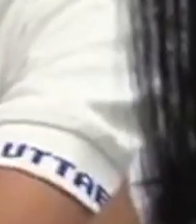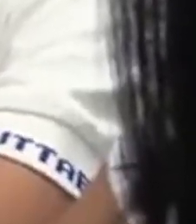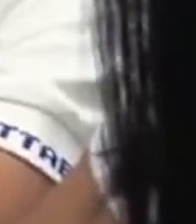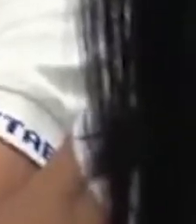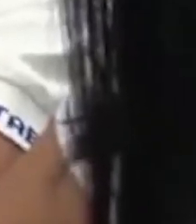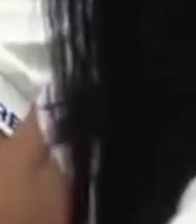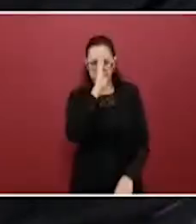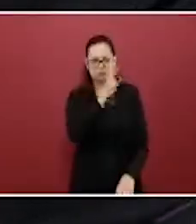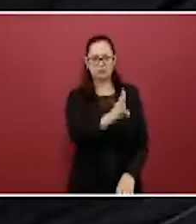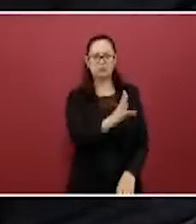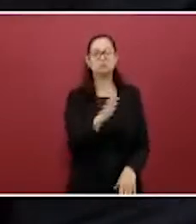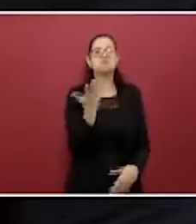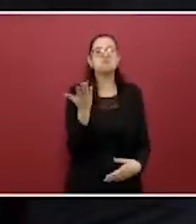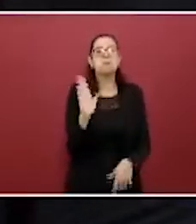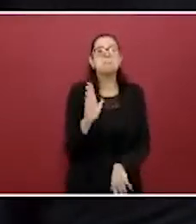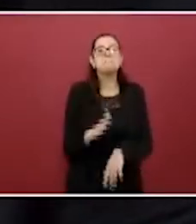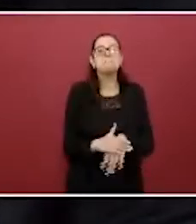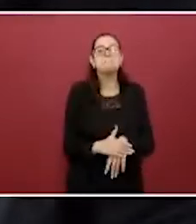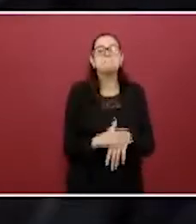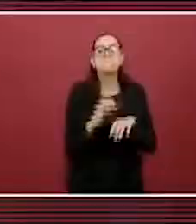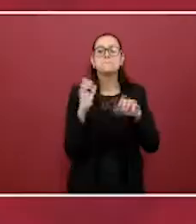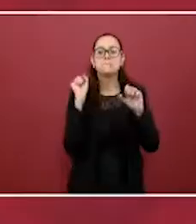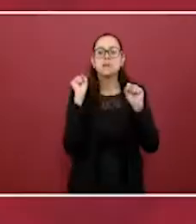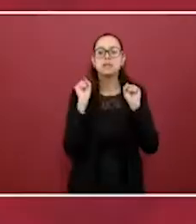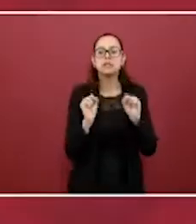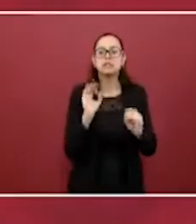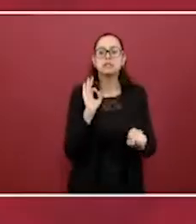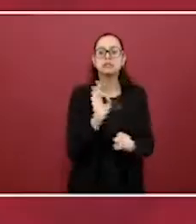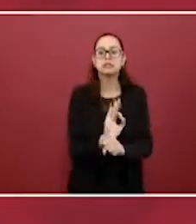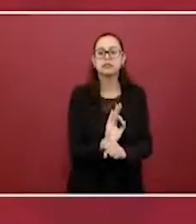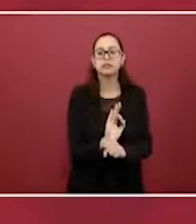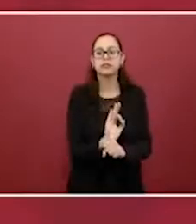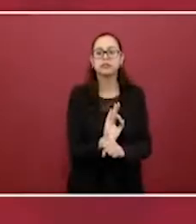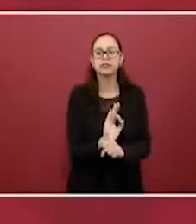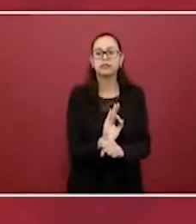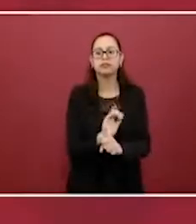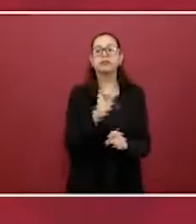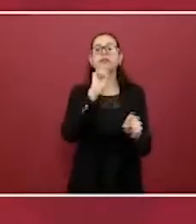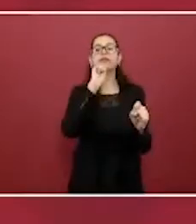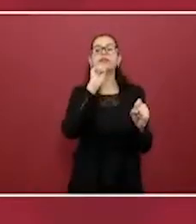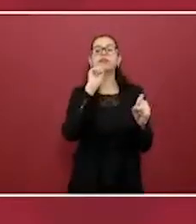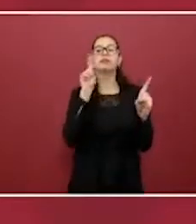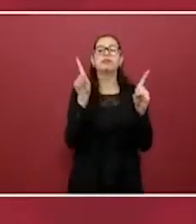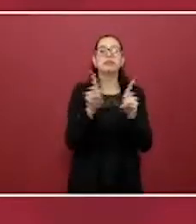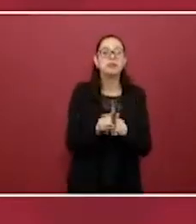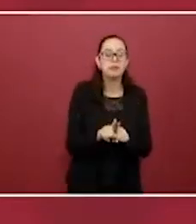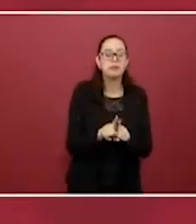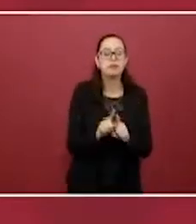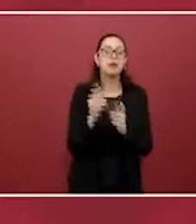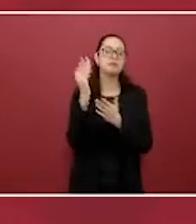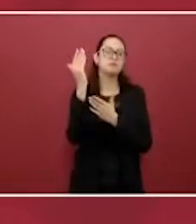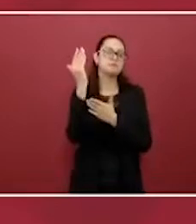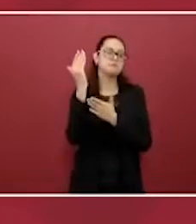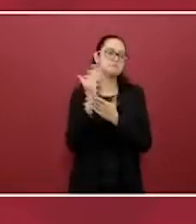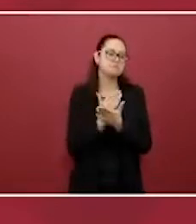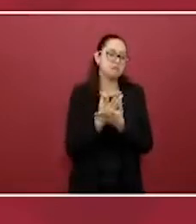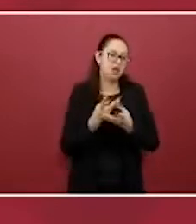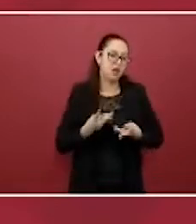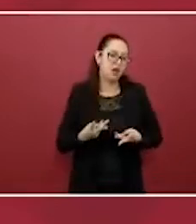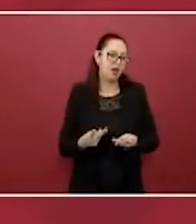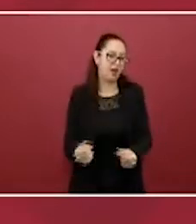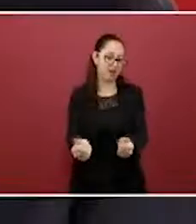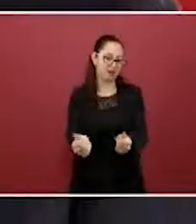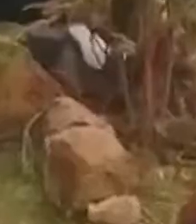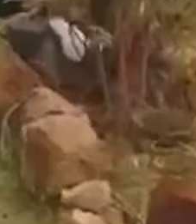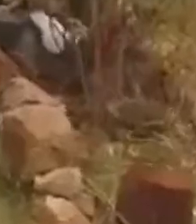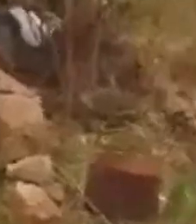y de nivel medio superior también indicó que estas semanas o administraciones para alcanzar el 84 por ciento del avance de la entrega del